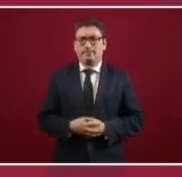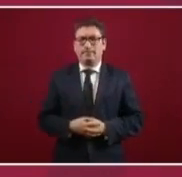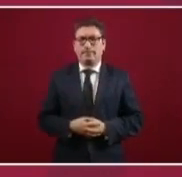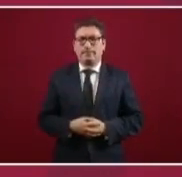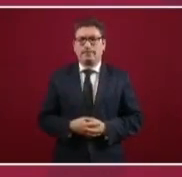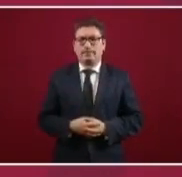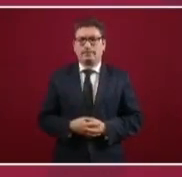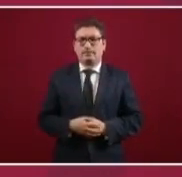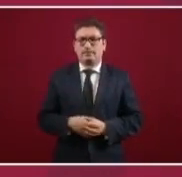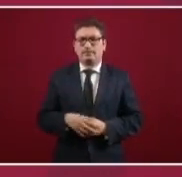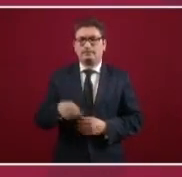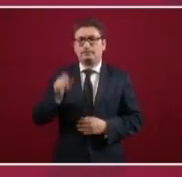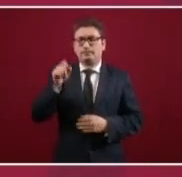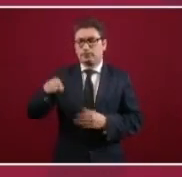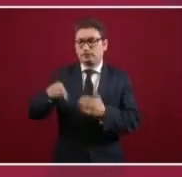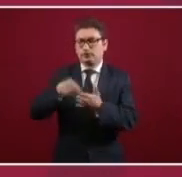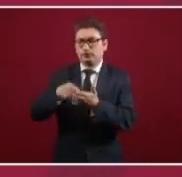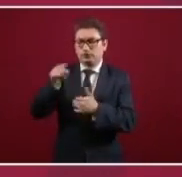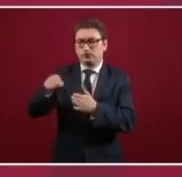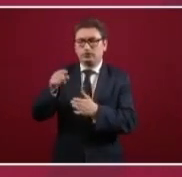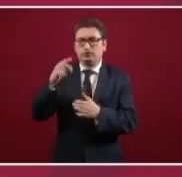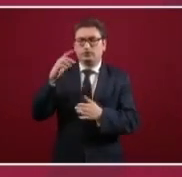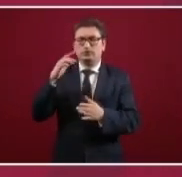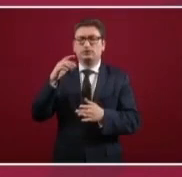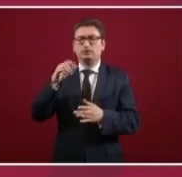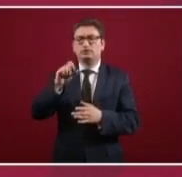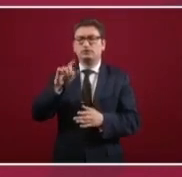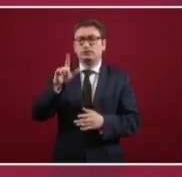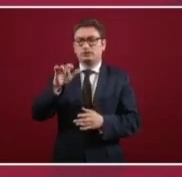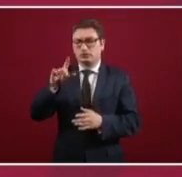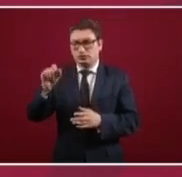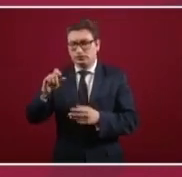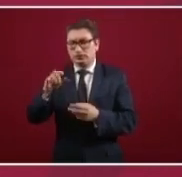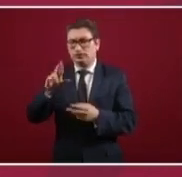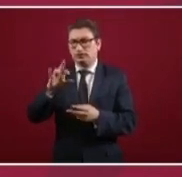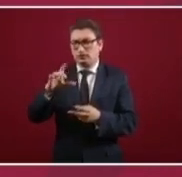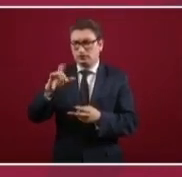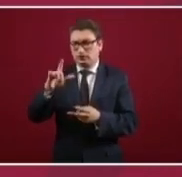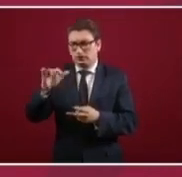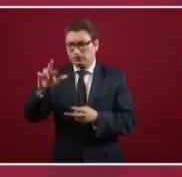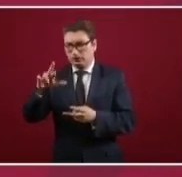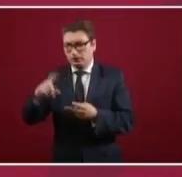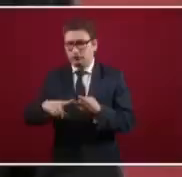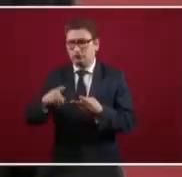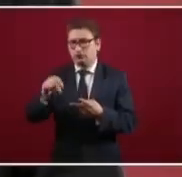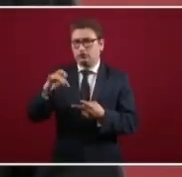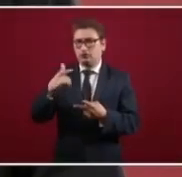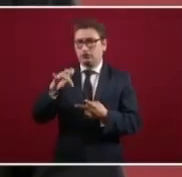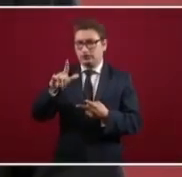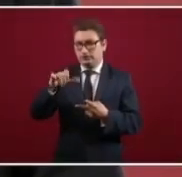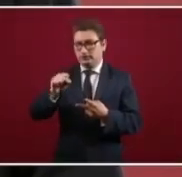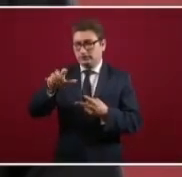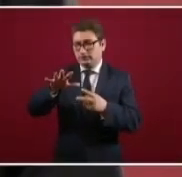especial de san luis río colorado de nogales estamos invirtiendo